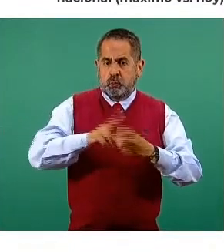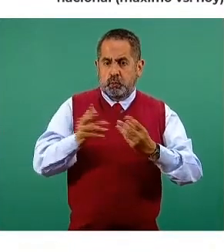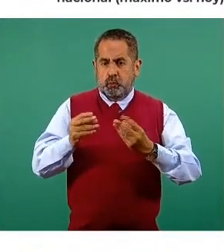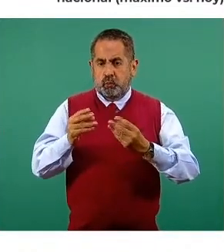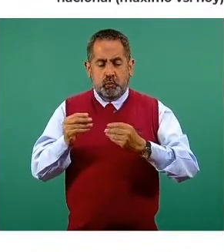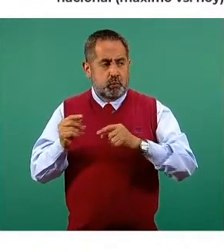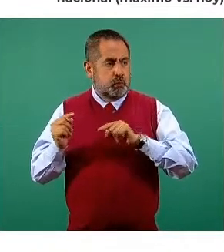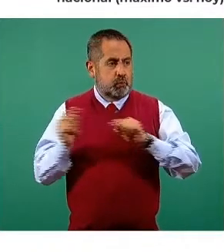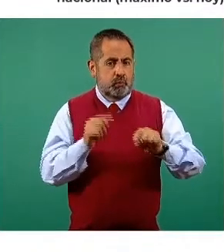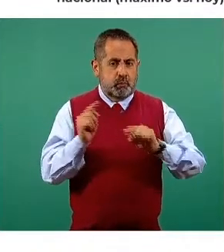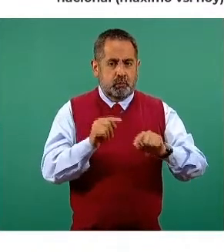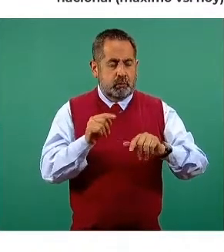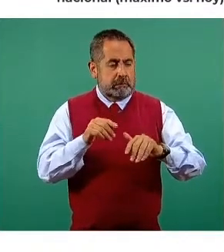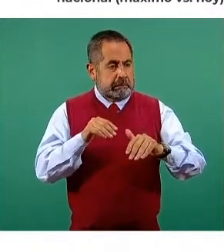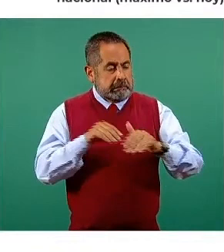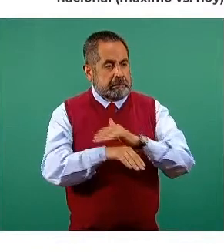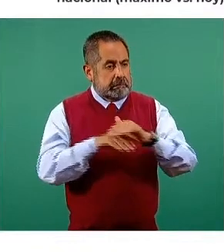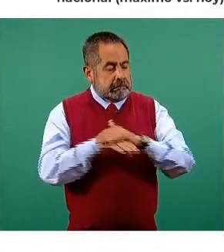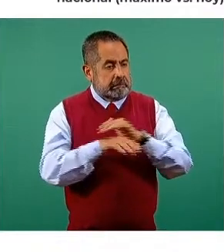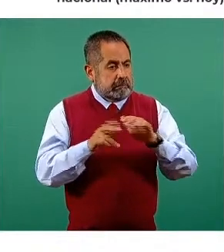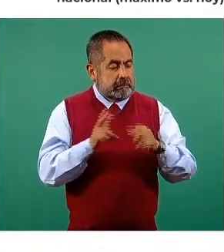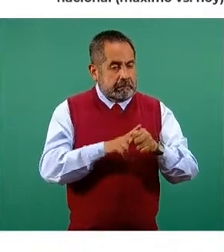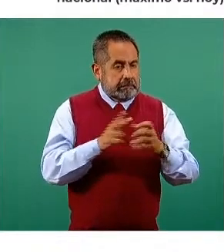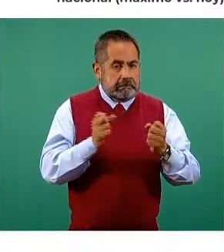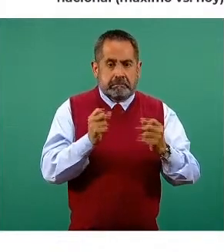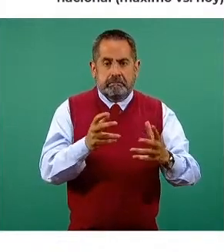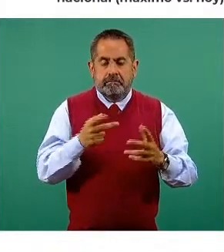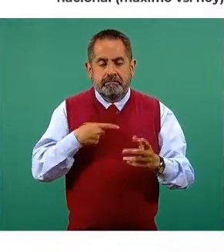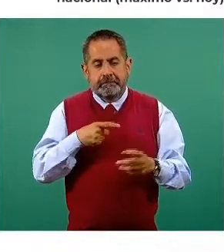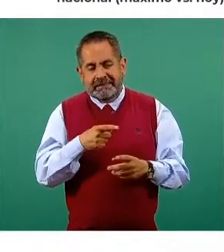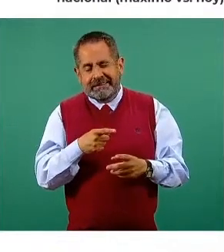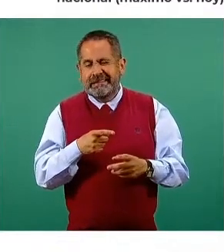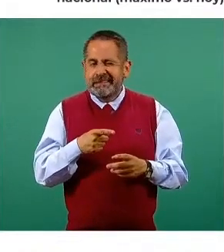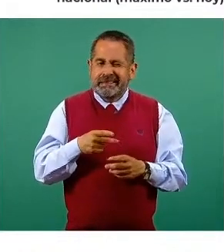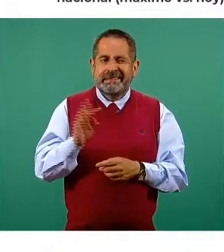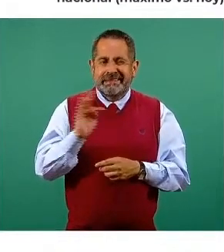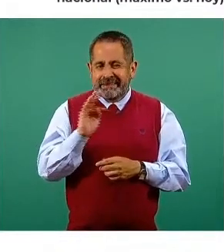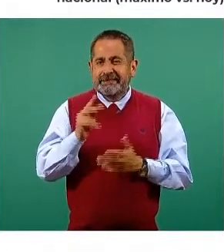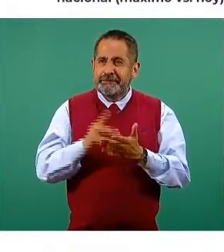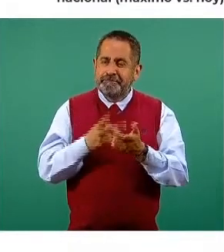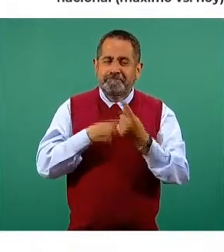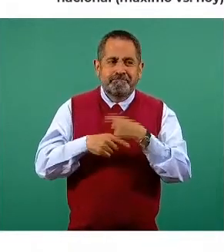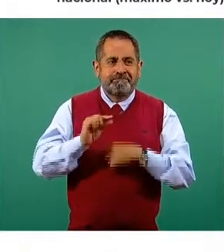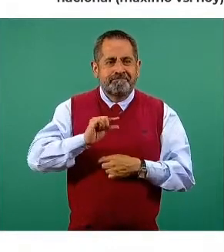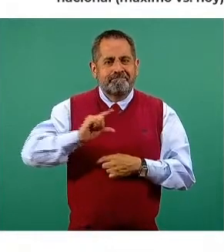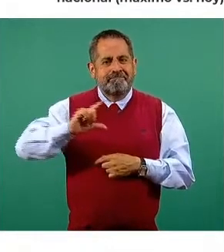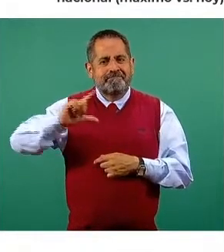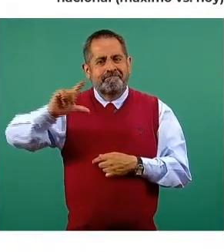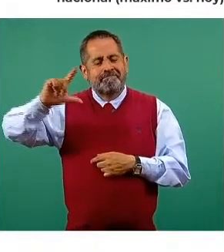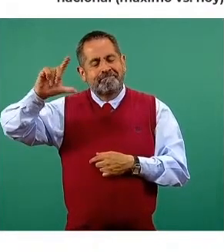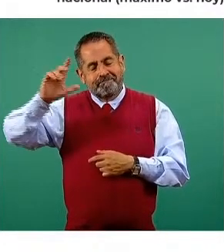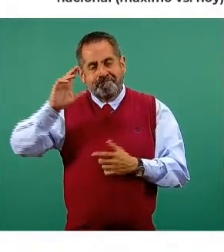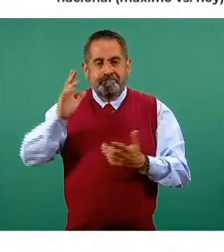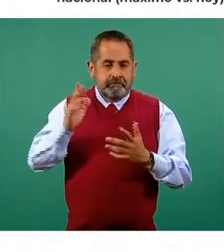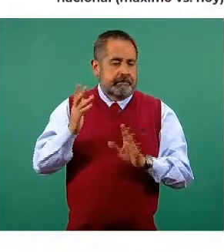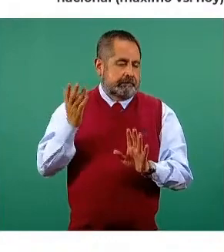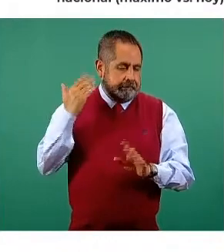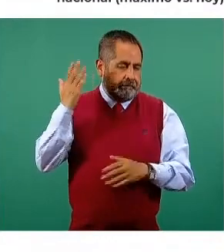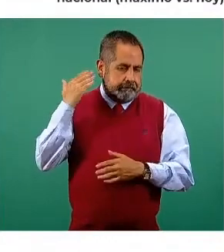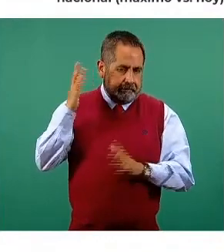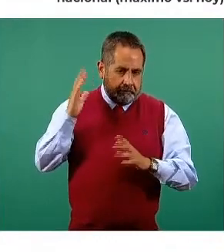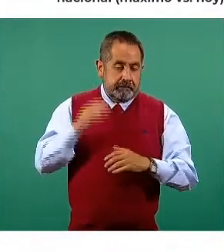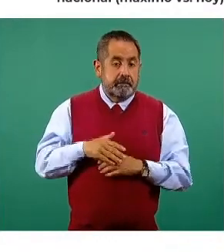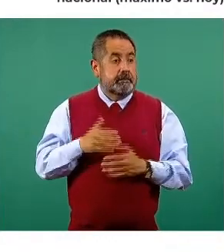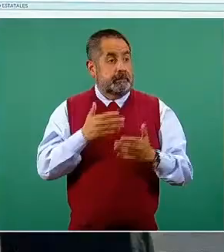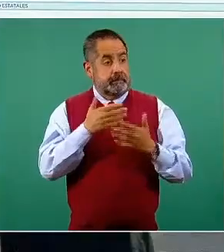semanas completas con lo que muchos decían, ya viene, ¿no? Vamos a tener ese repunte. De ese